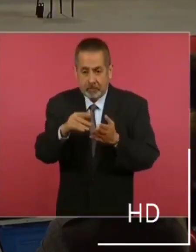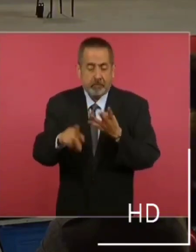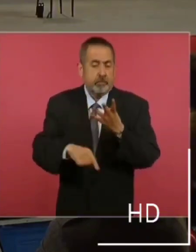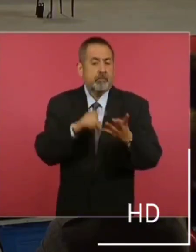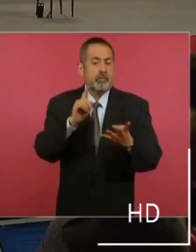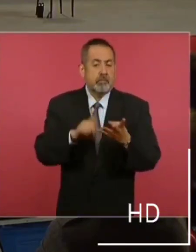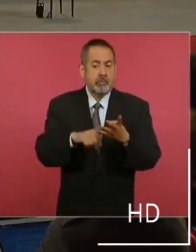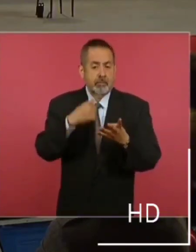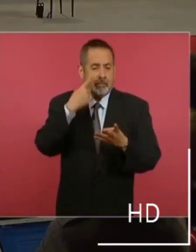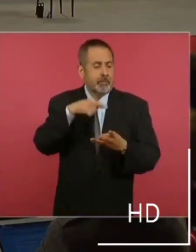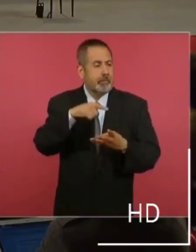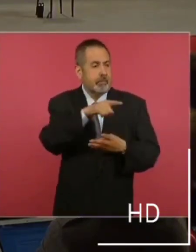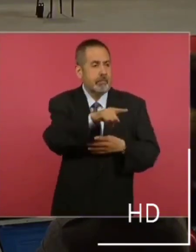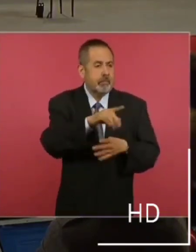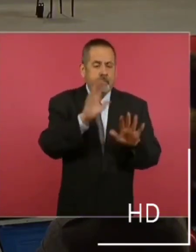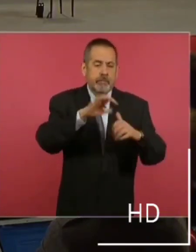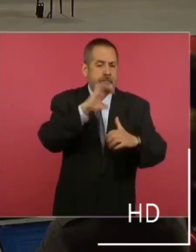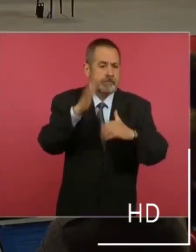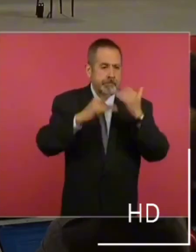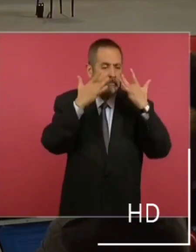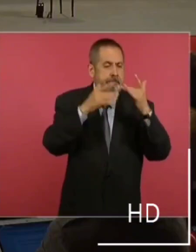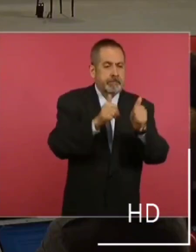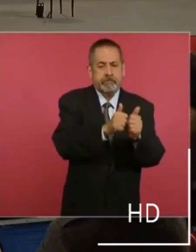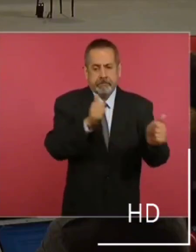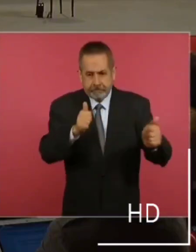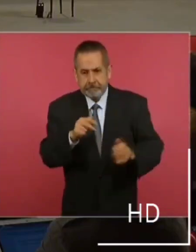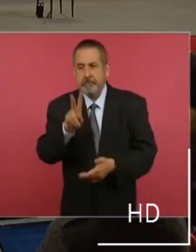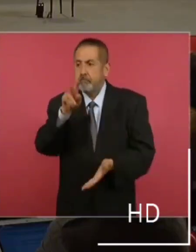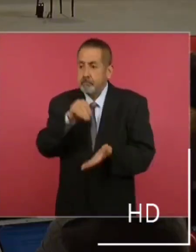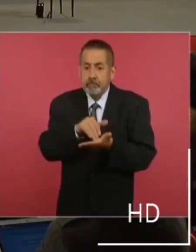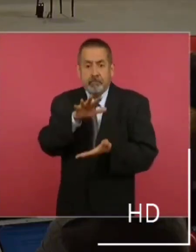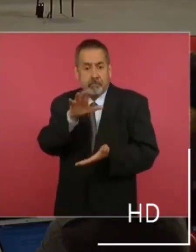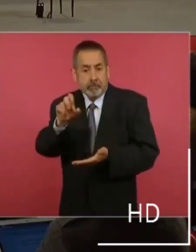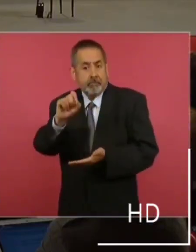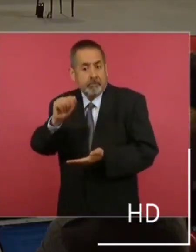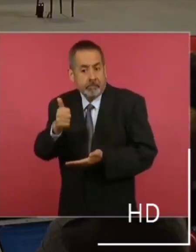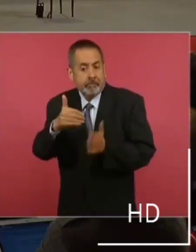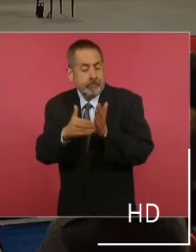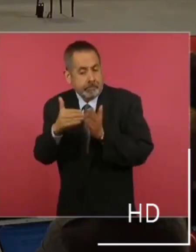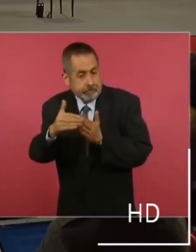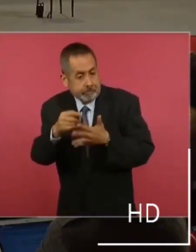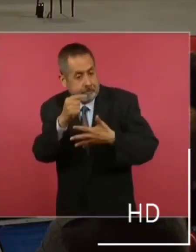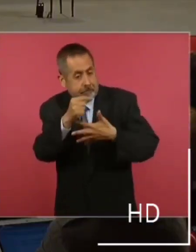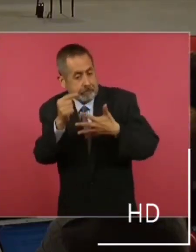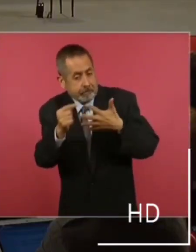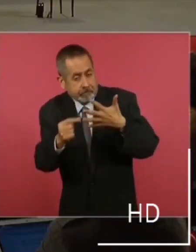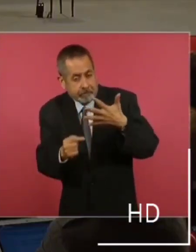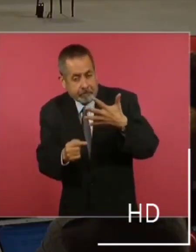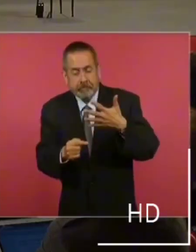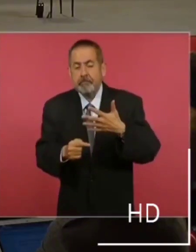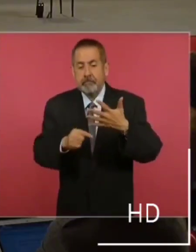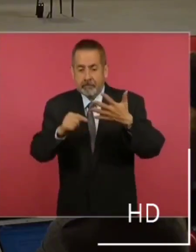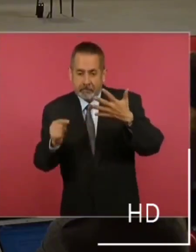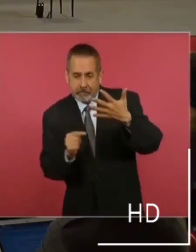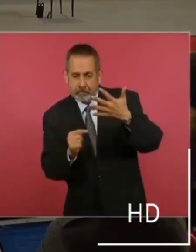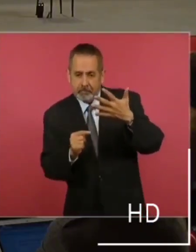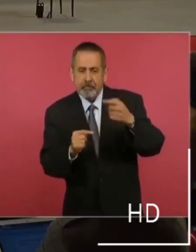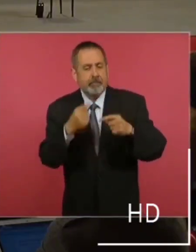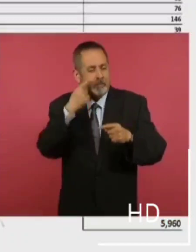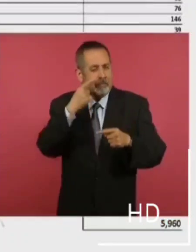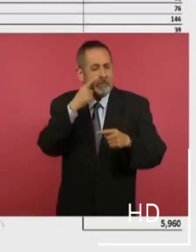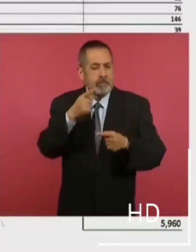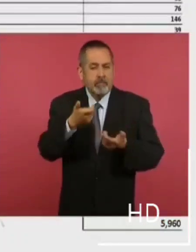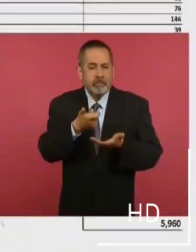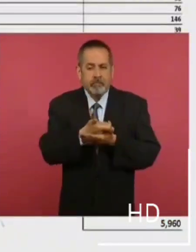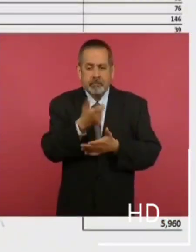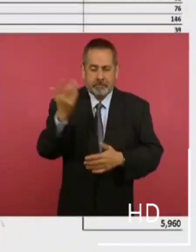de separación individualizada, con 2,526 millones. Después vienen otros, pero veamos el rubro de